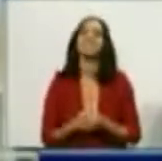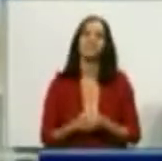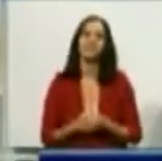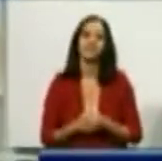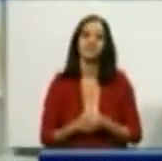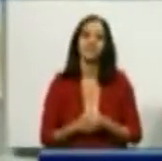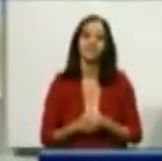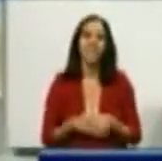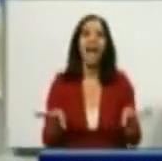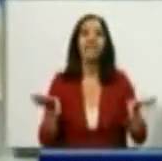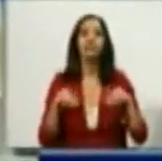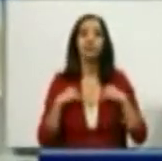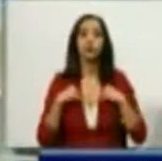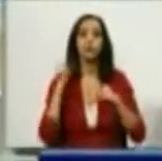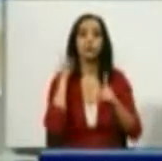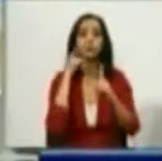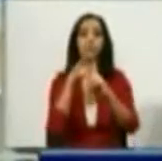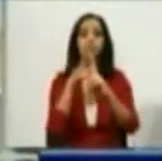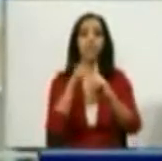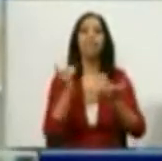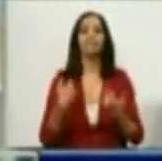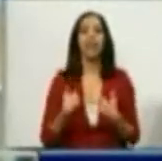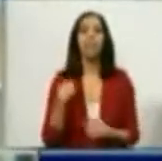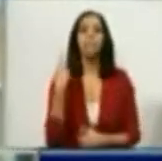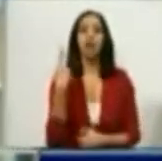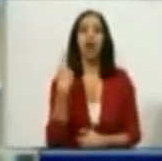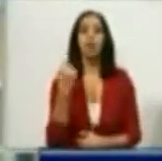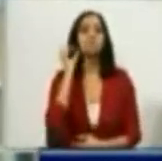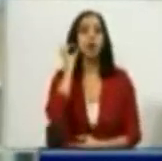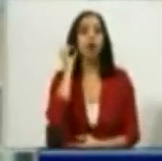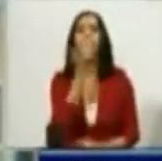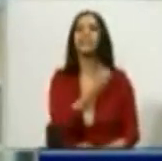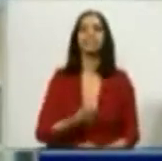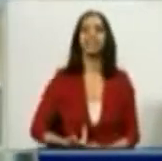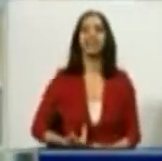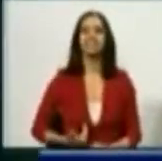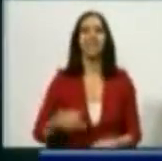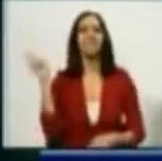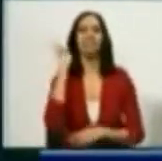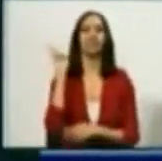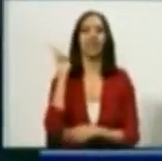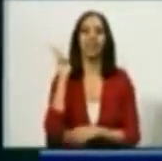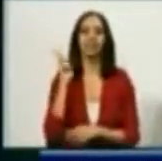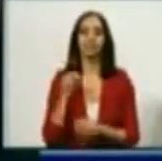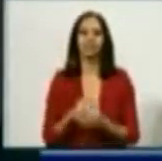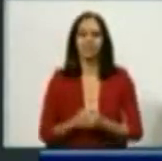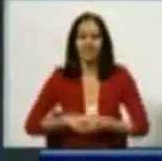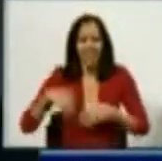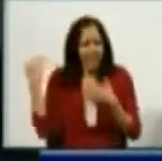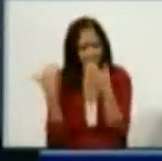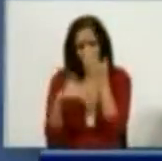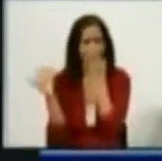asumo el reto de ser la primera mujer presidente de Venezuela